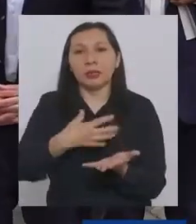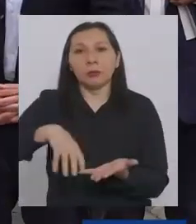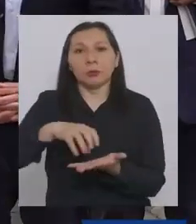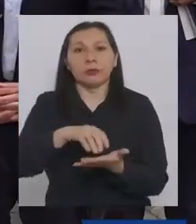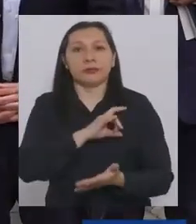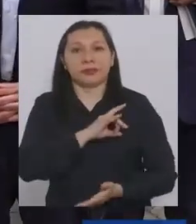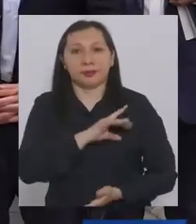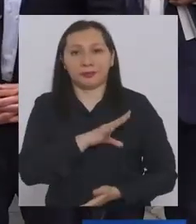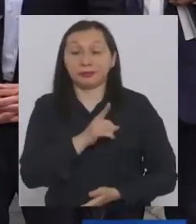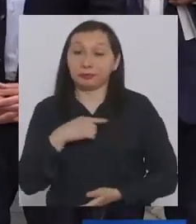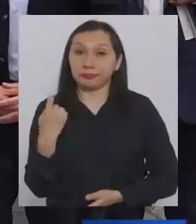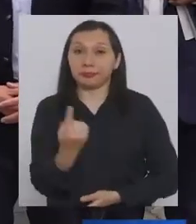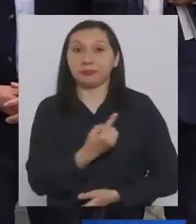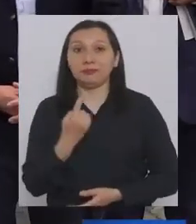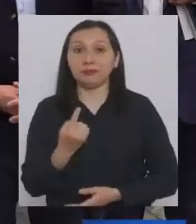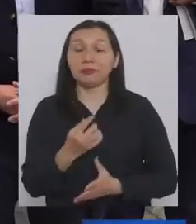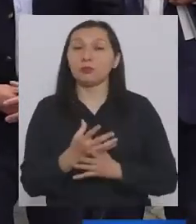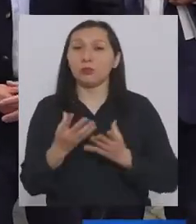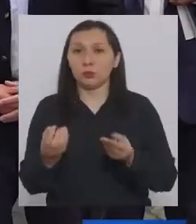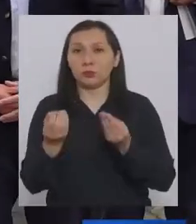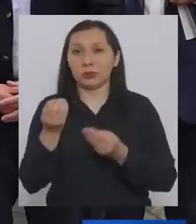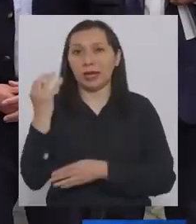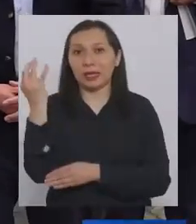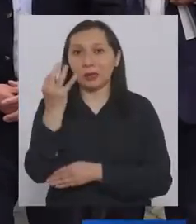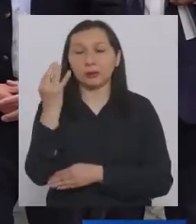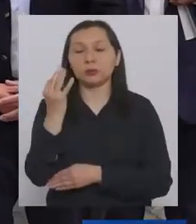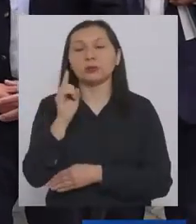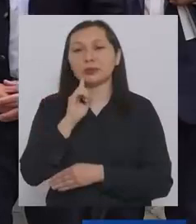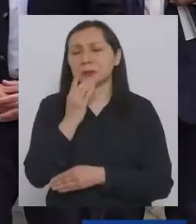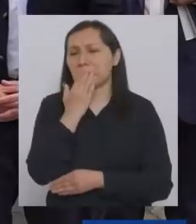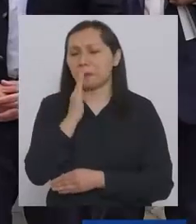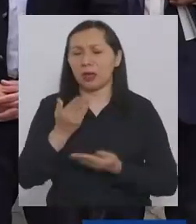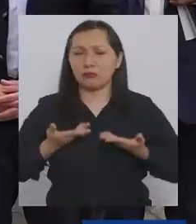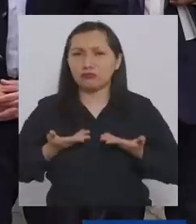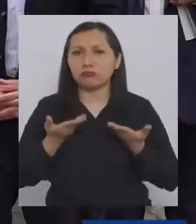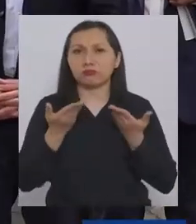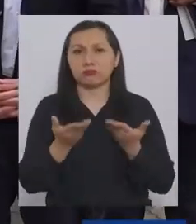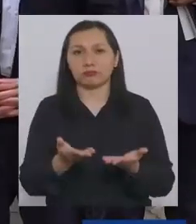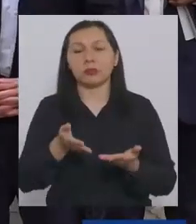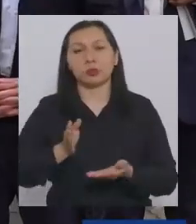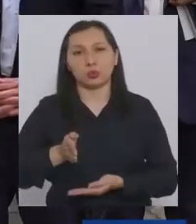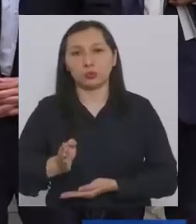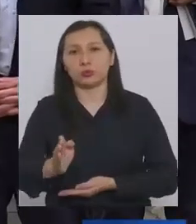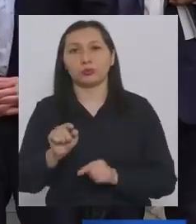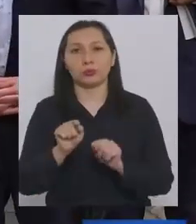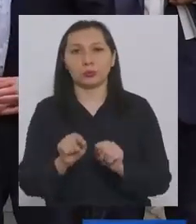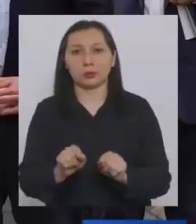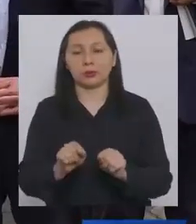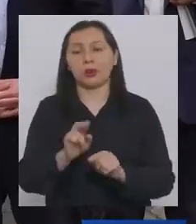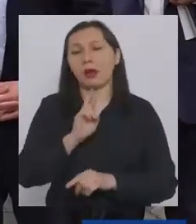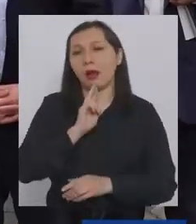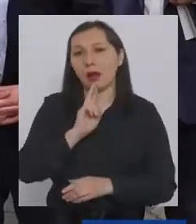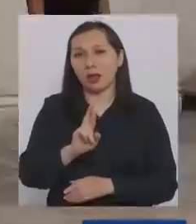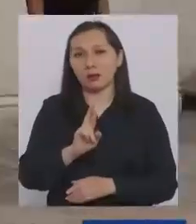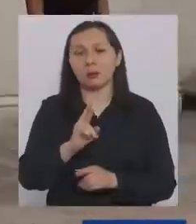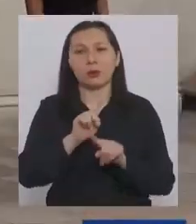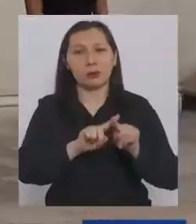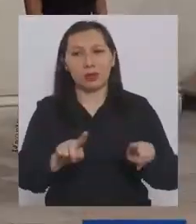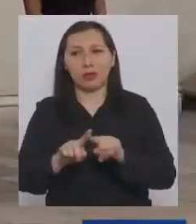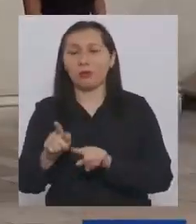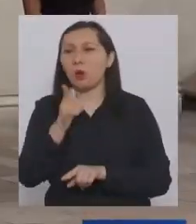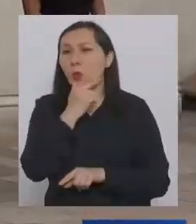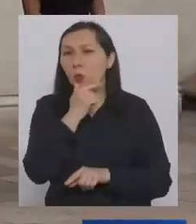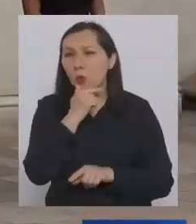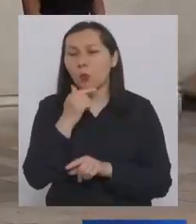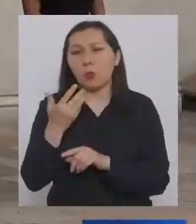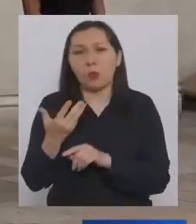de Chile. Así que para nosotros fue una muy buena reunión en donde está nuestra mejor disposición a seguir respondiendo frente a las distintas